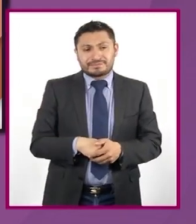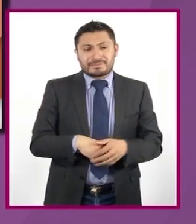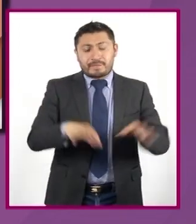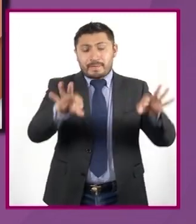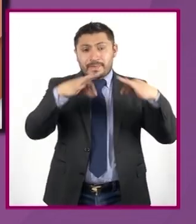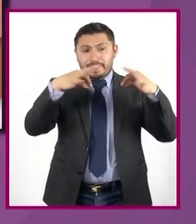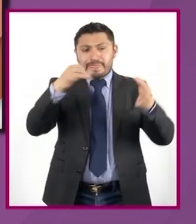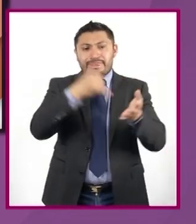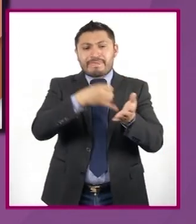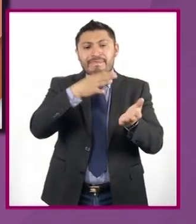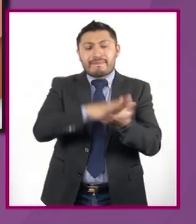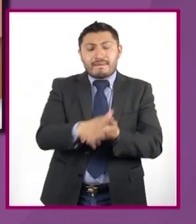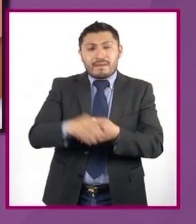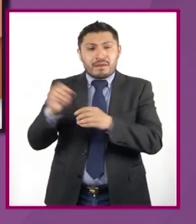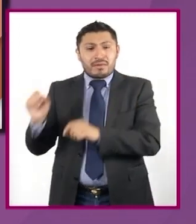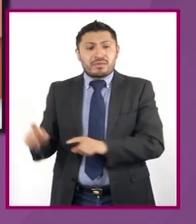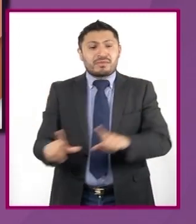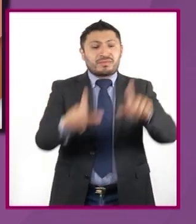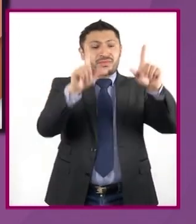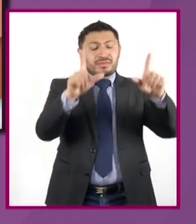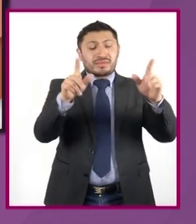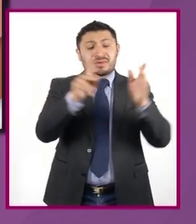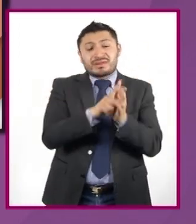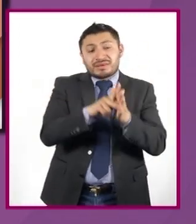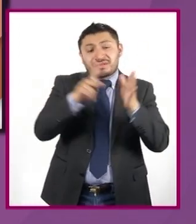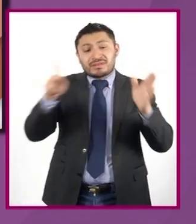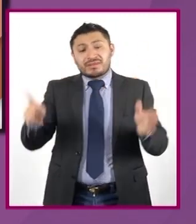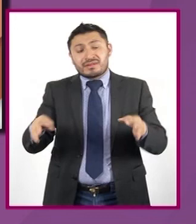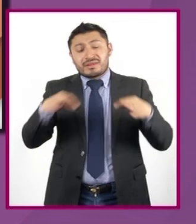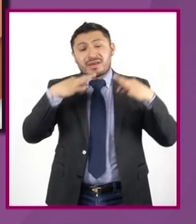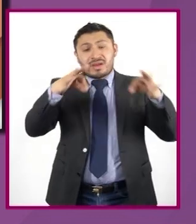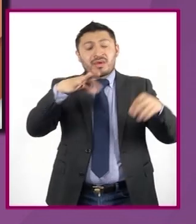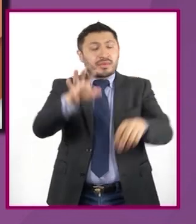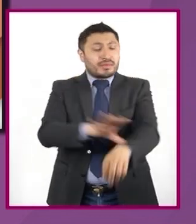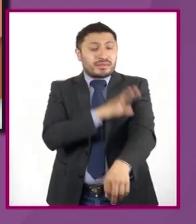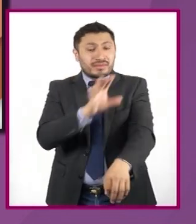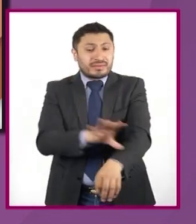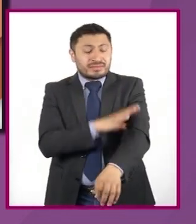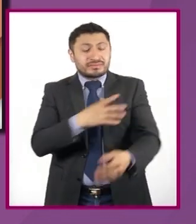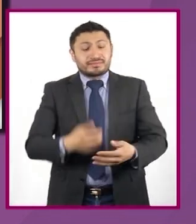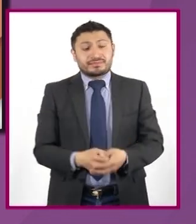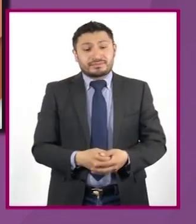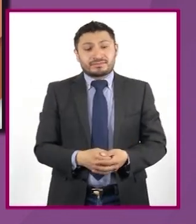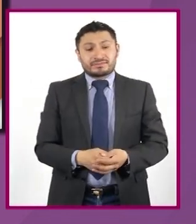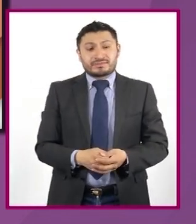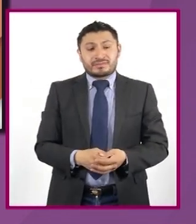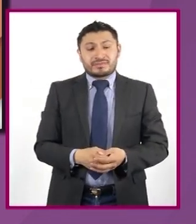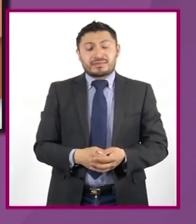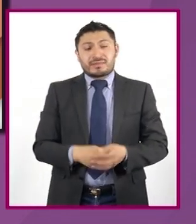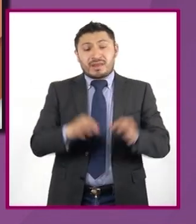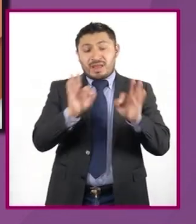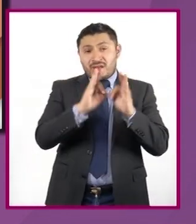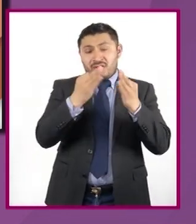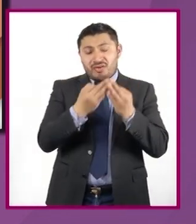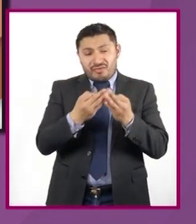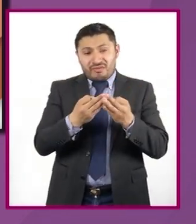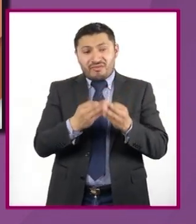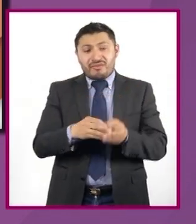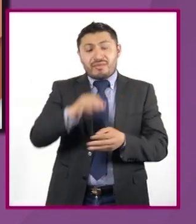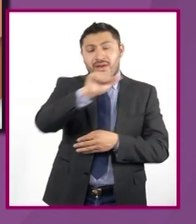documentos impresos, publicaciones periódicas y documentos electrónicos, estilo APA